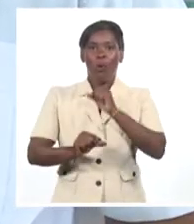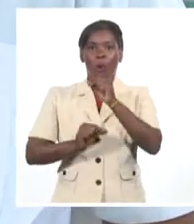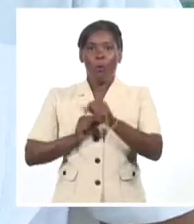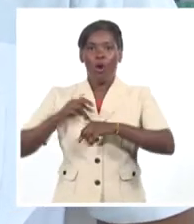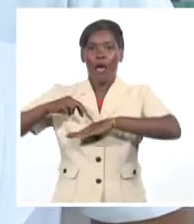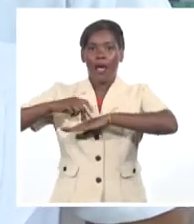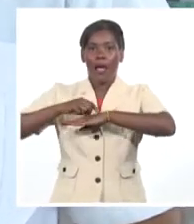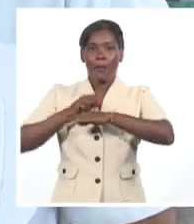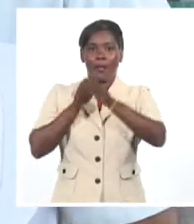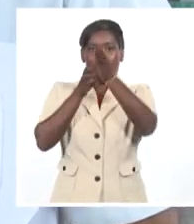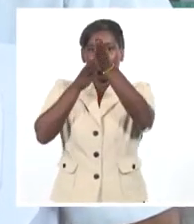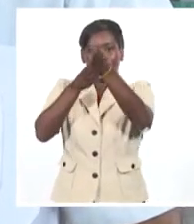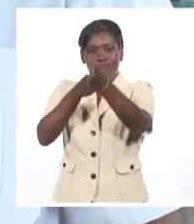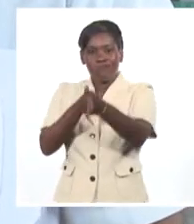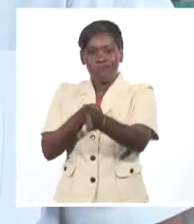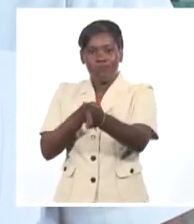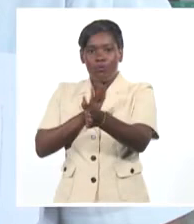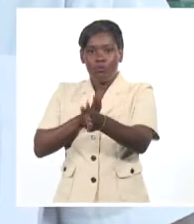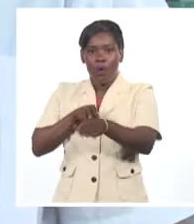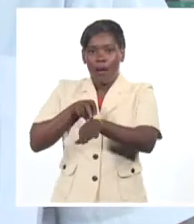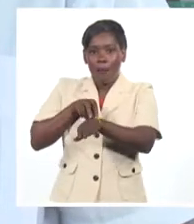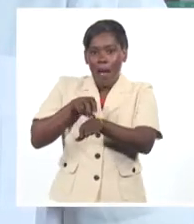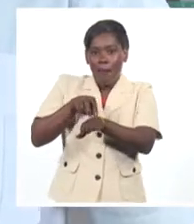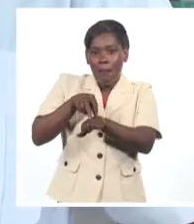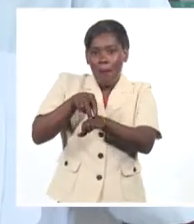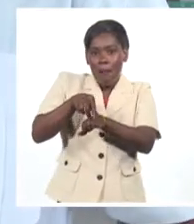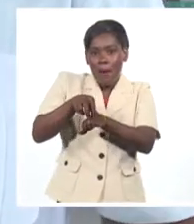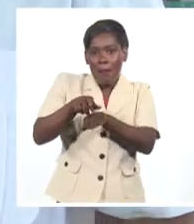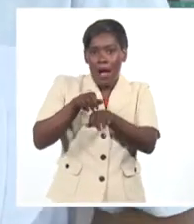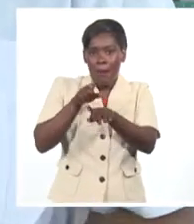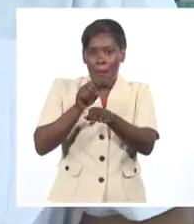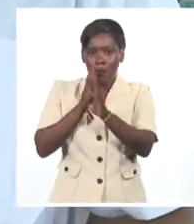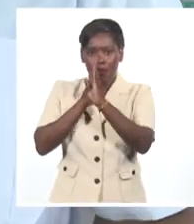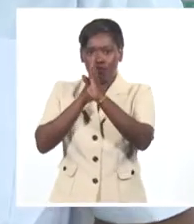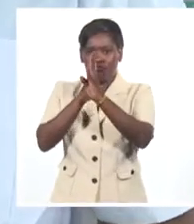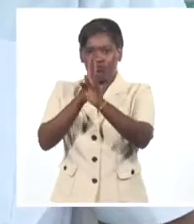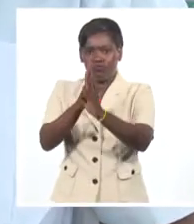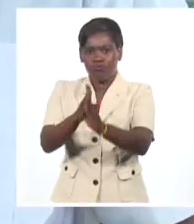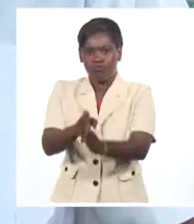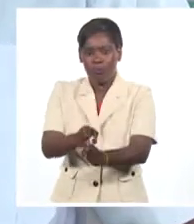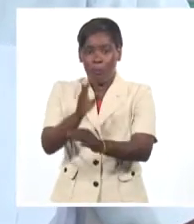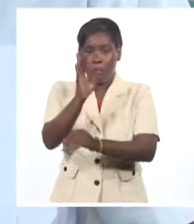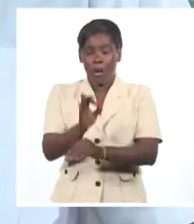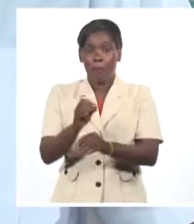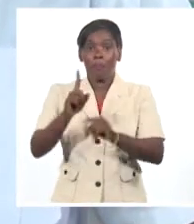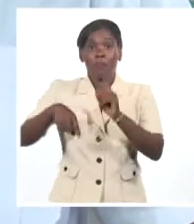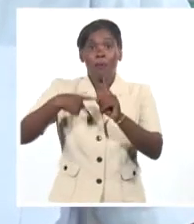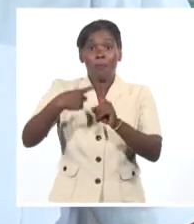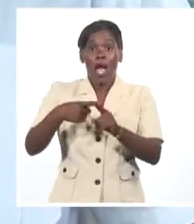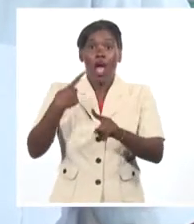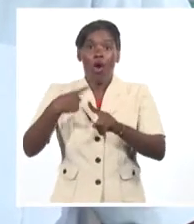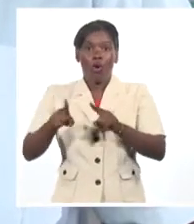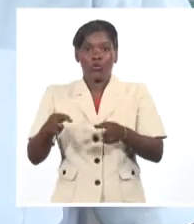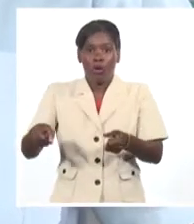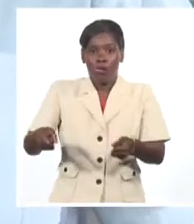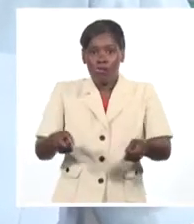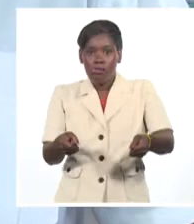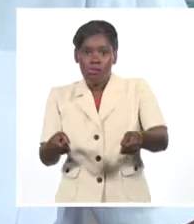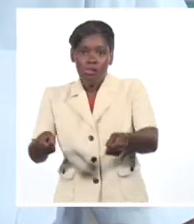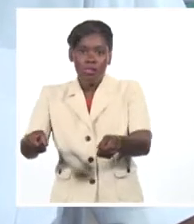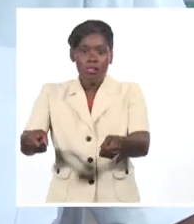algunos ajustes, por ejemplo, en el andador que él tenía, tenía rueditas, lo que atentaba contra su equilibrio, nosotros le